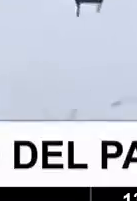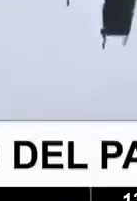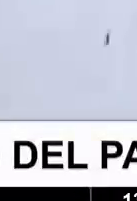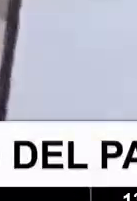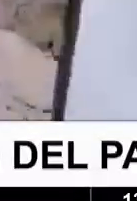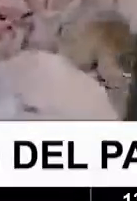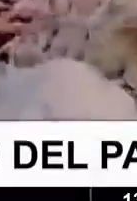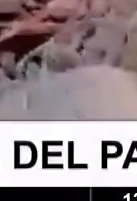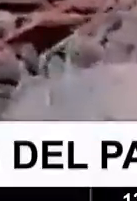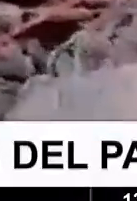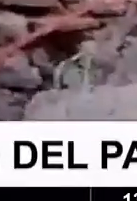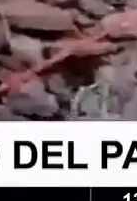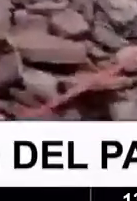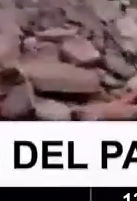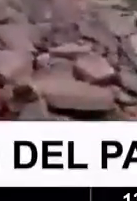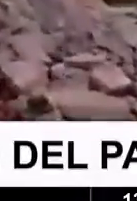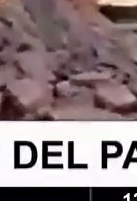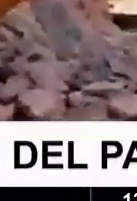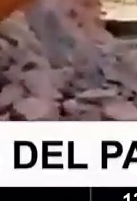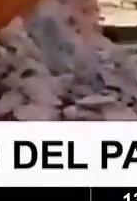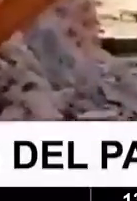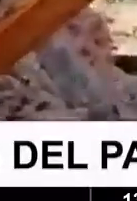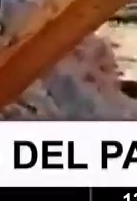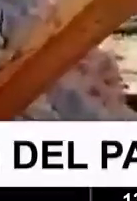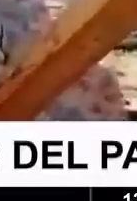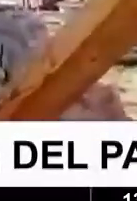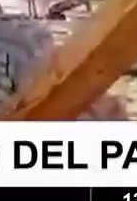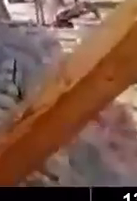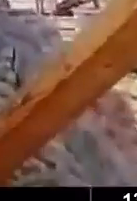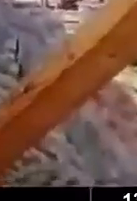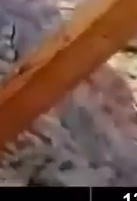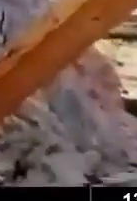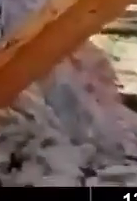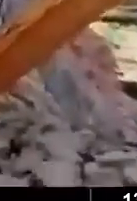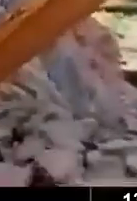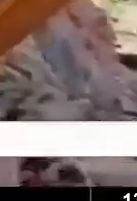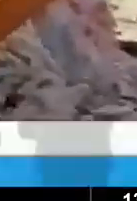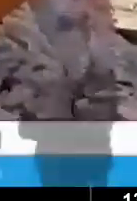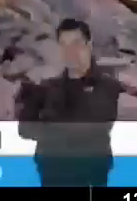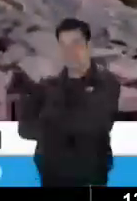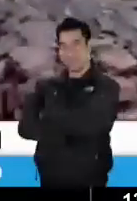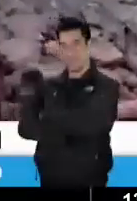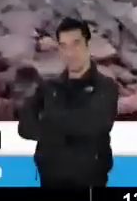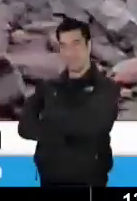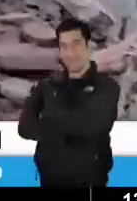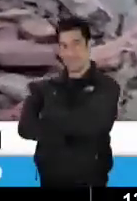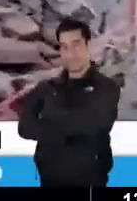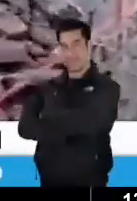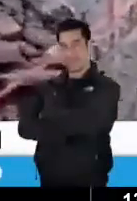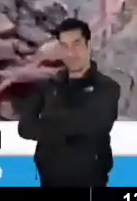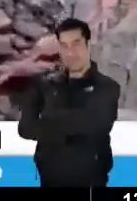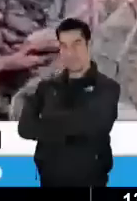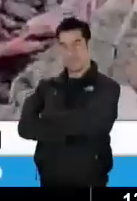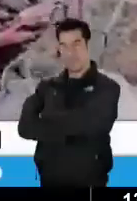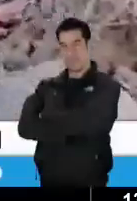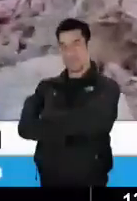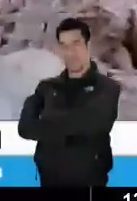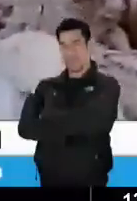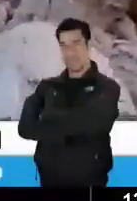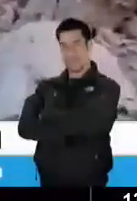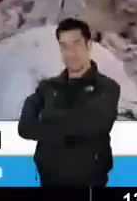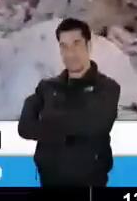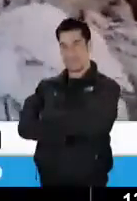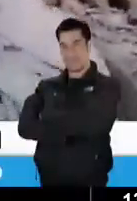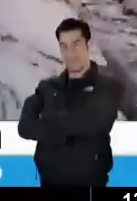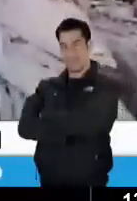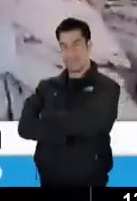mausoleos se junta para seguir vendiendo droga y seguir delinquiendo. Y también para seguir disparando o lanzando fuegos artificiales, anunciando que llegó la